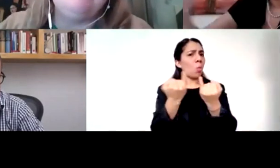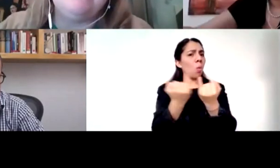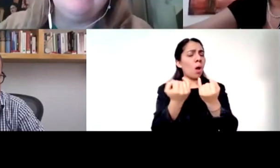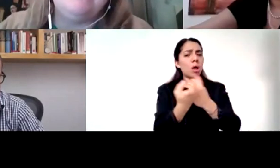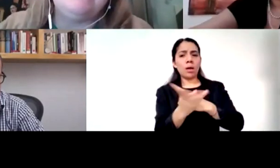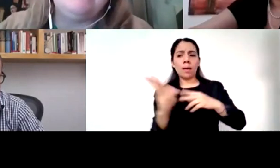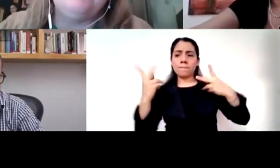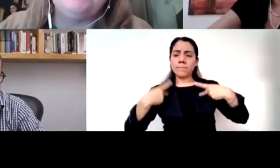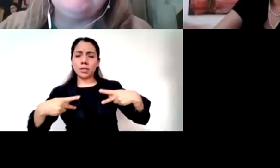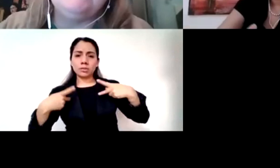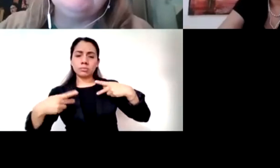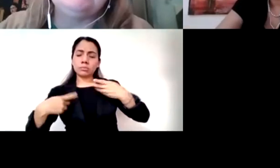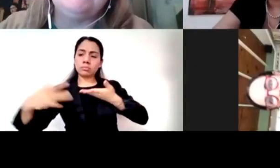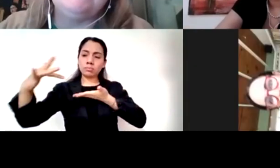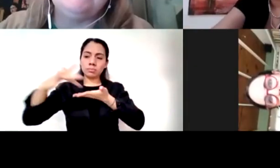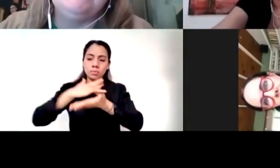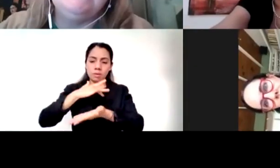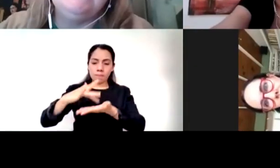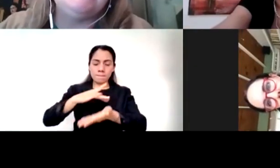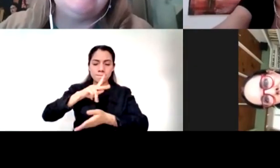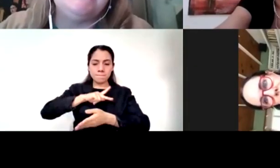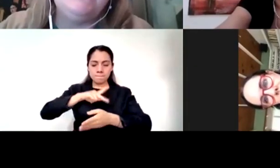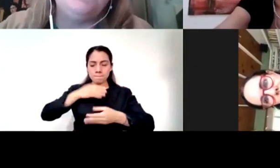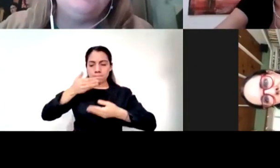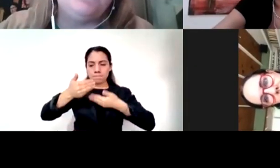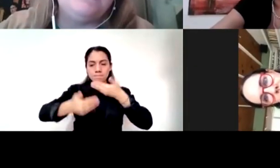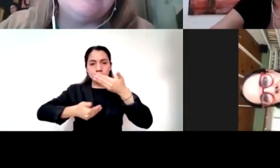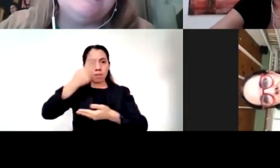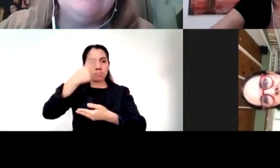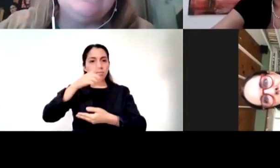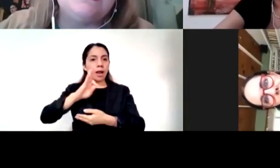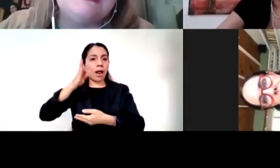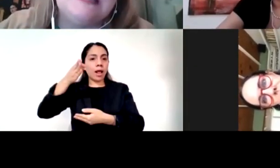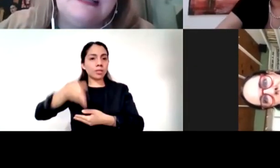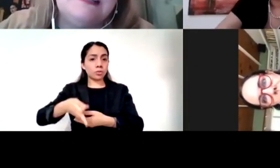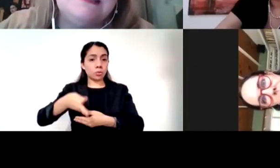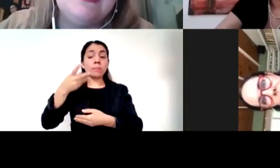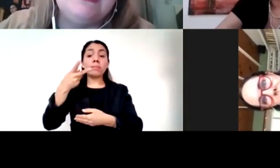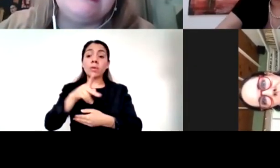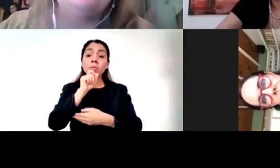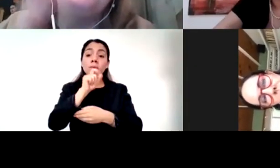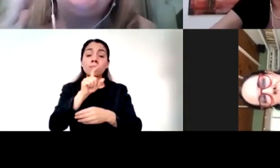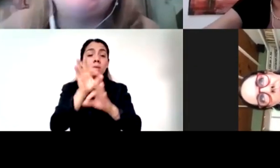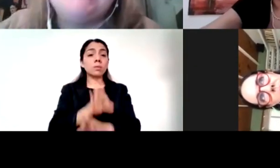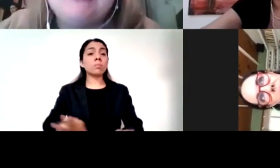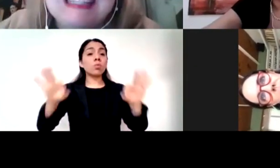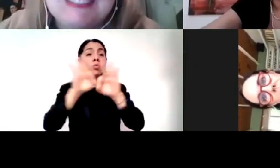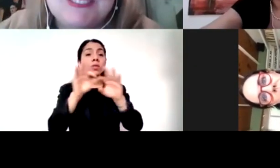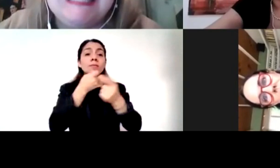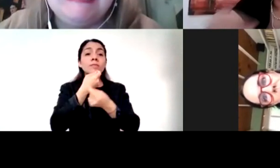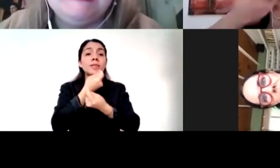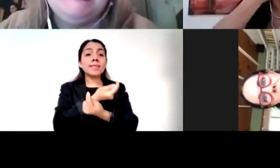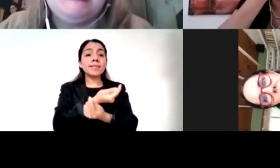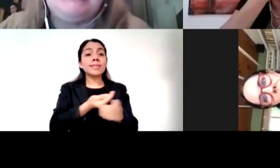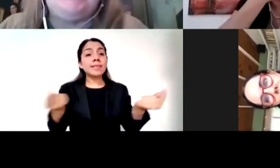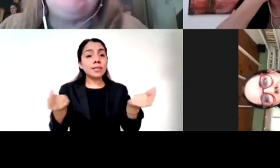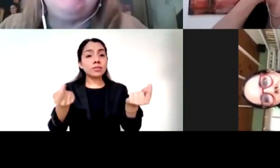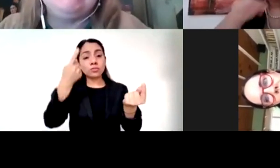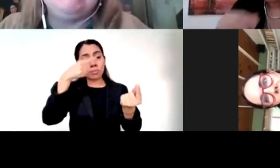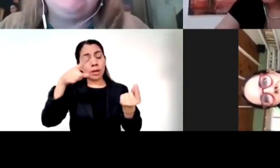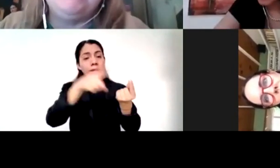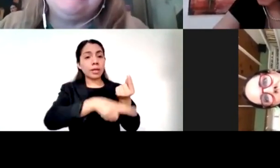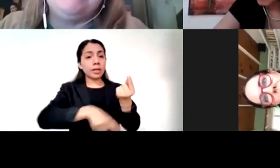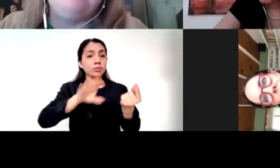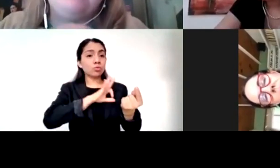edificar y fortalecer la niñez como colectivo social ¿no? eso fue el reto digamos que nos